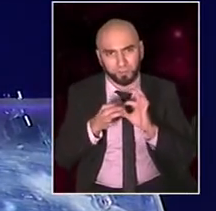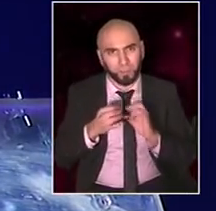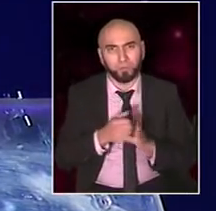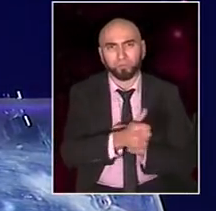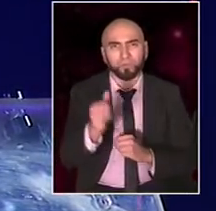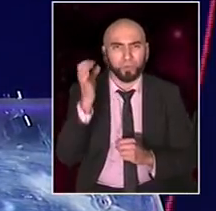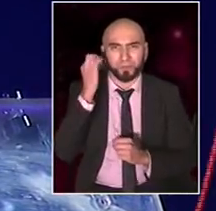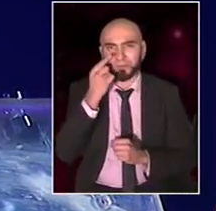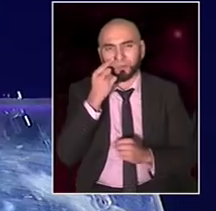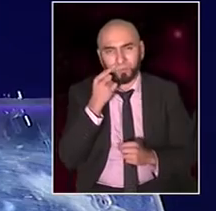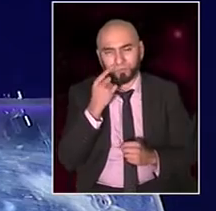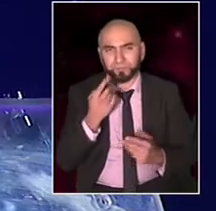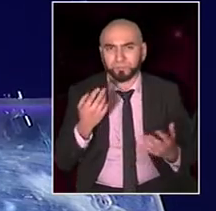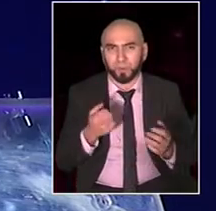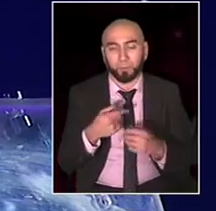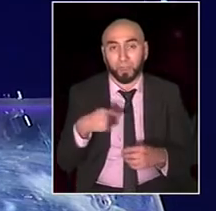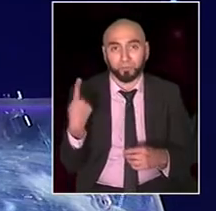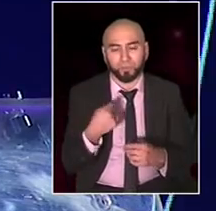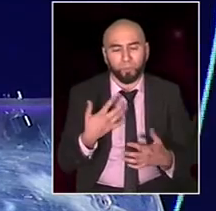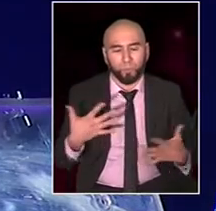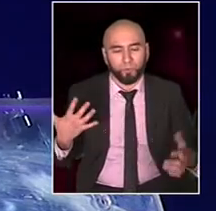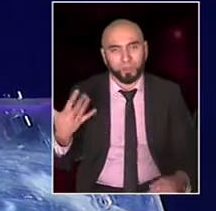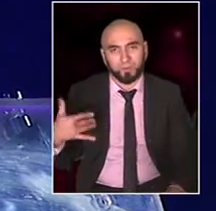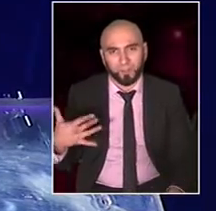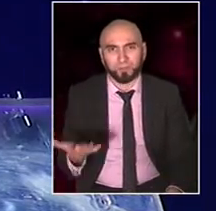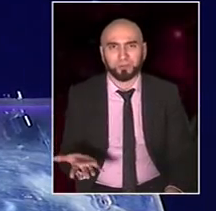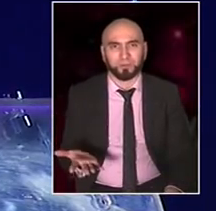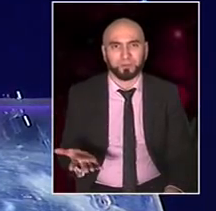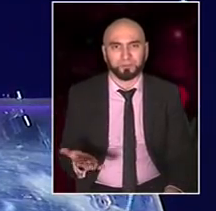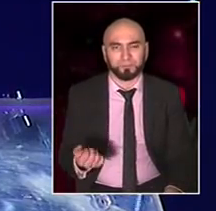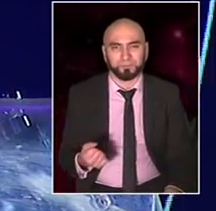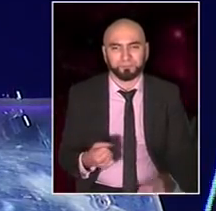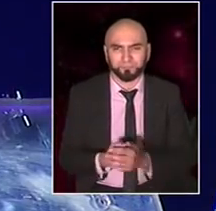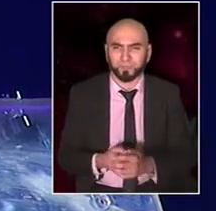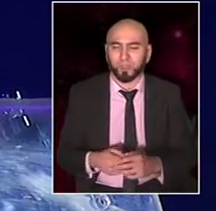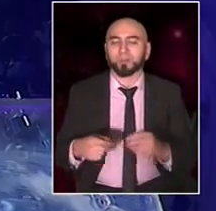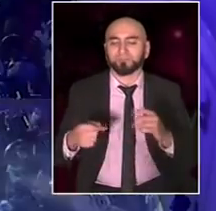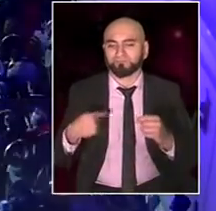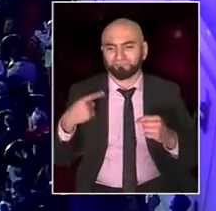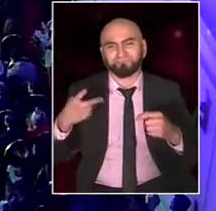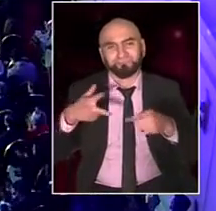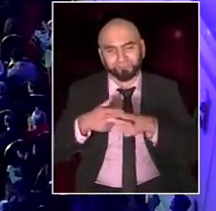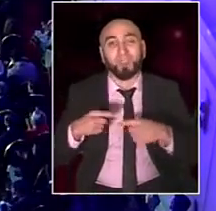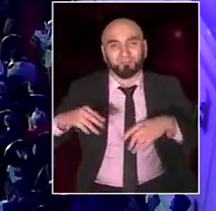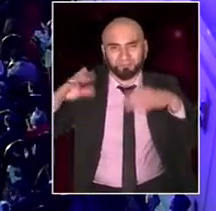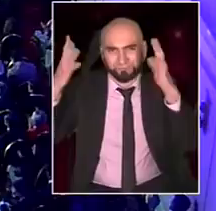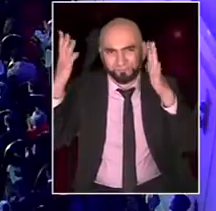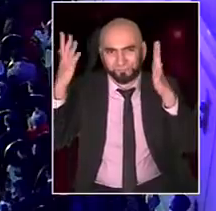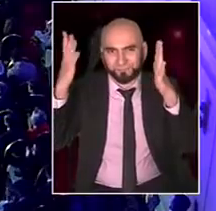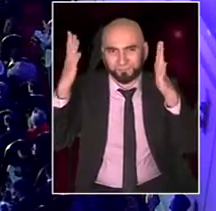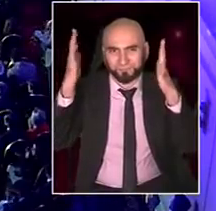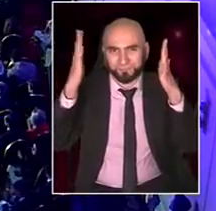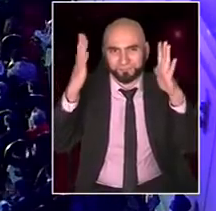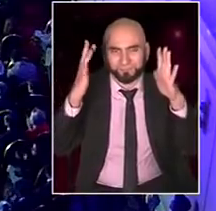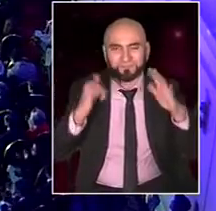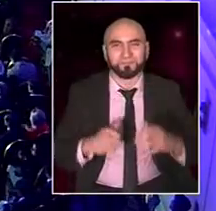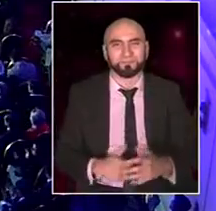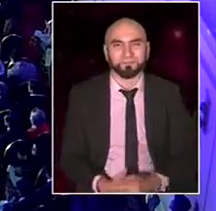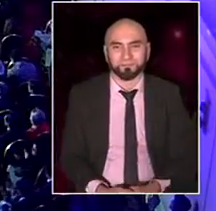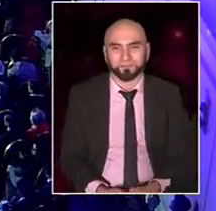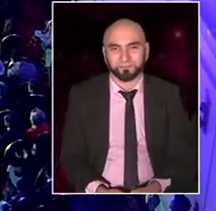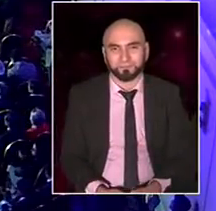nosotros es muy relevante, muy importante. Lo segundo,